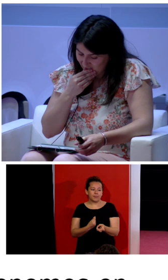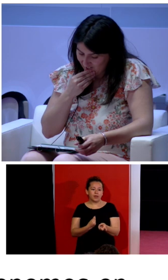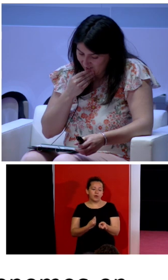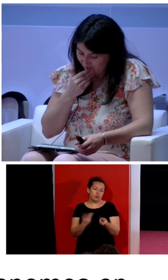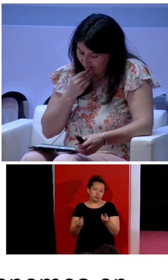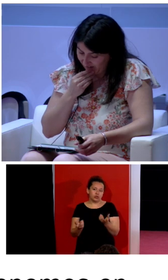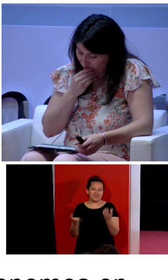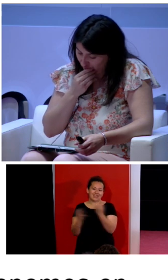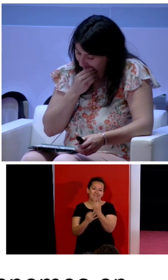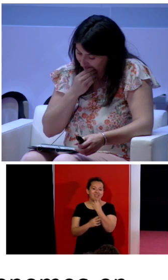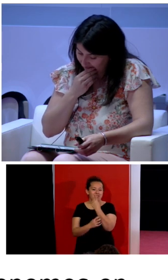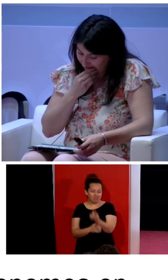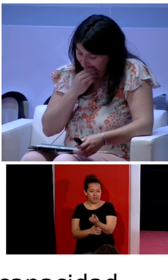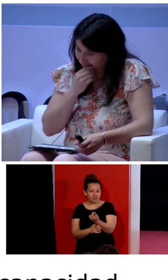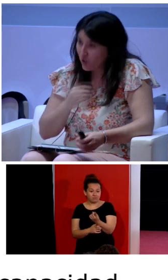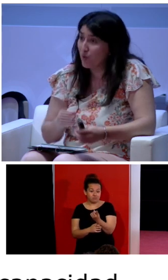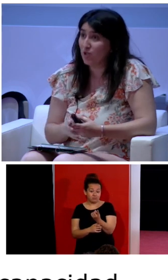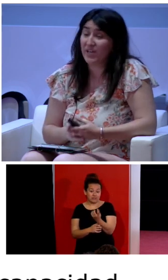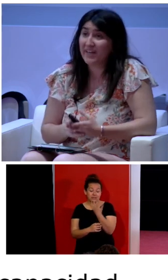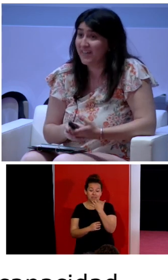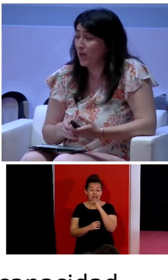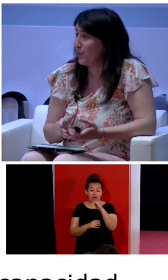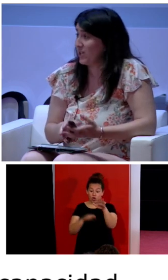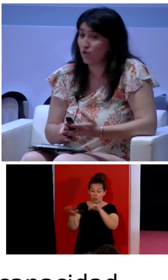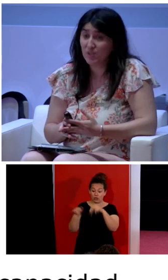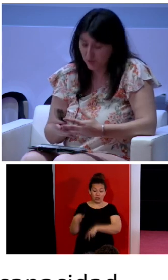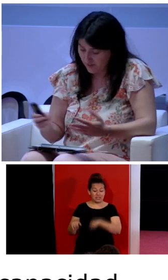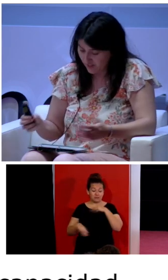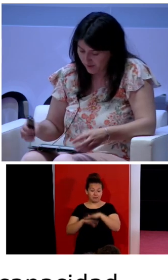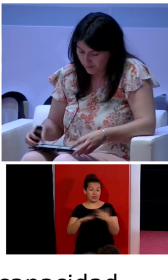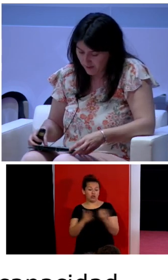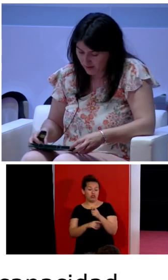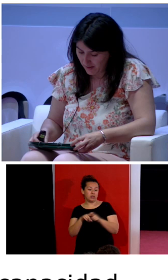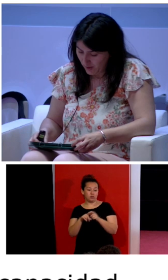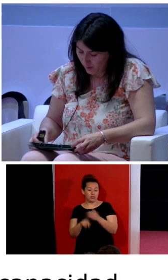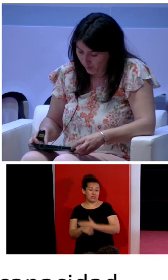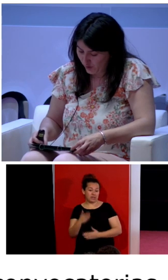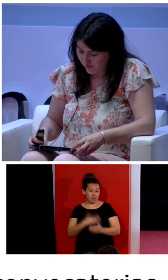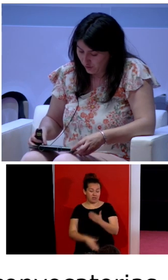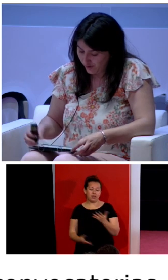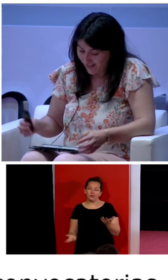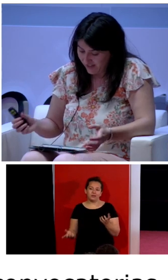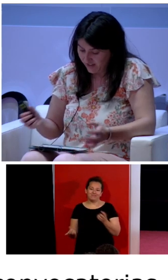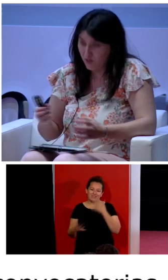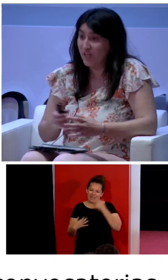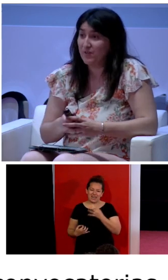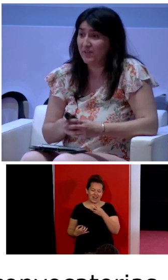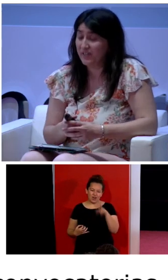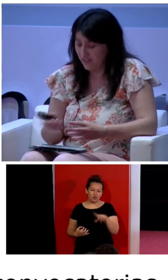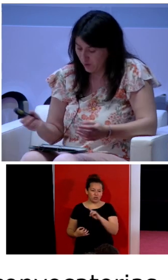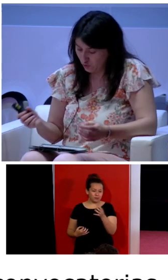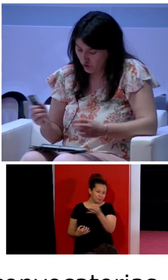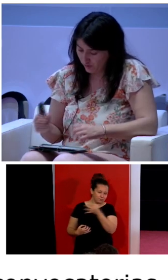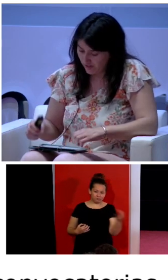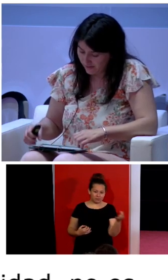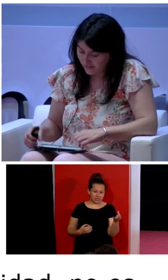cabe señalar que el hecho de tener convocatorias genéricas para todo tipo de discapacidad pues no es del todo real y no es eficiente